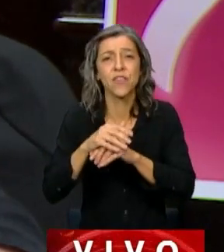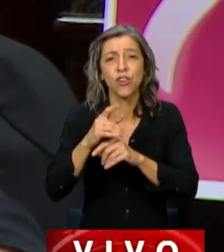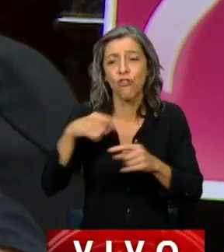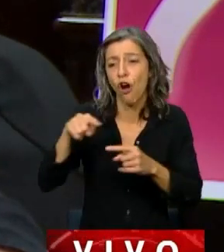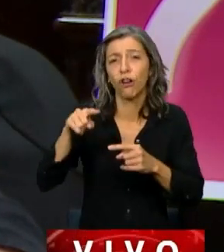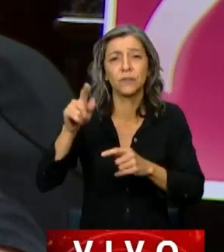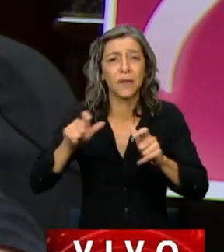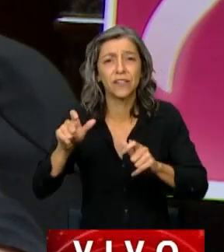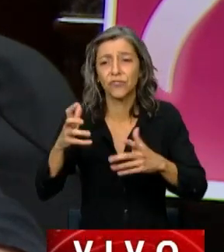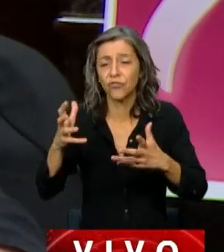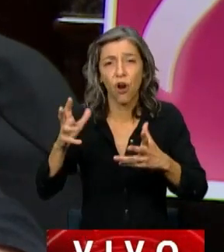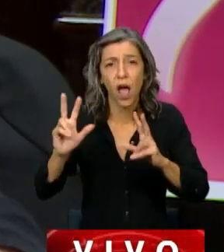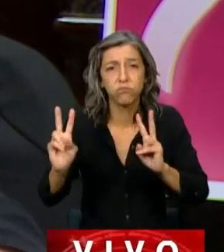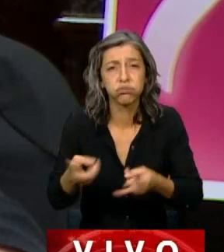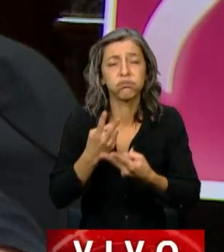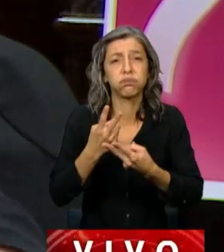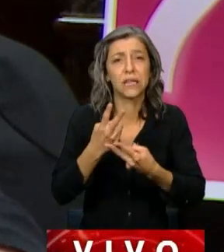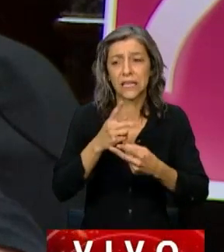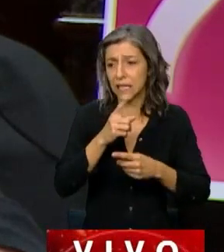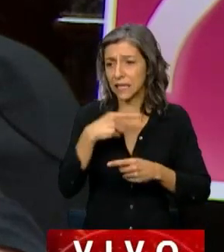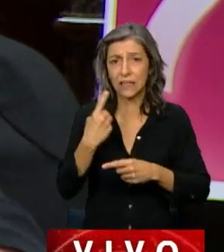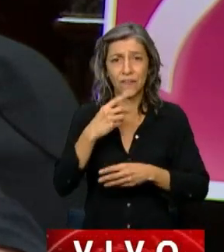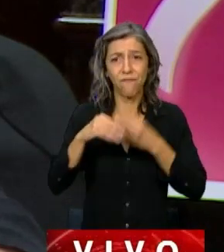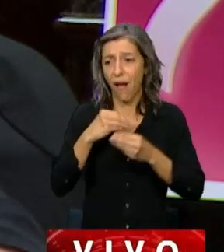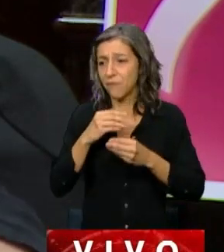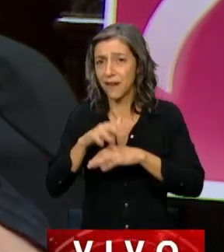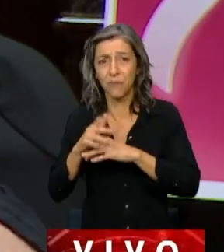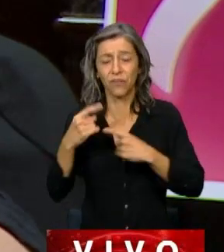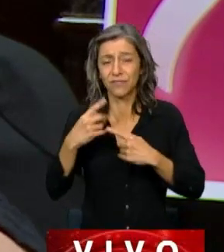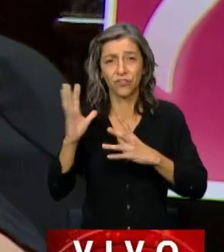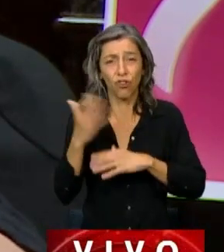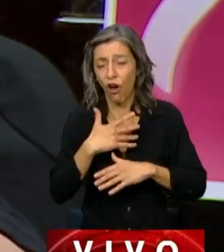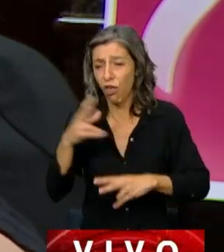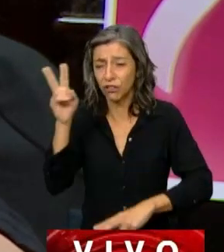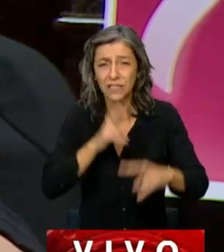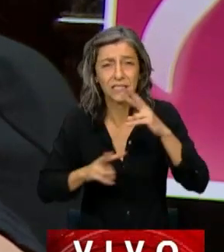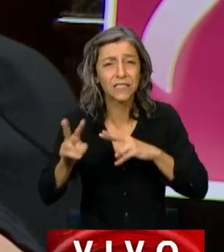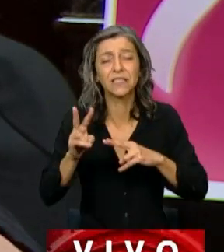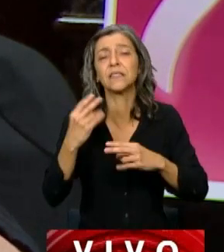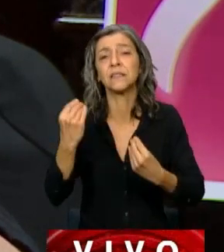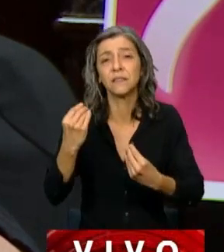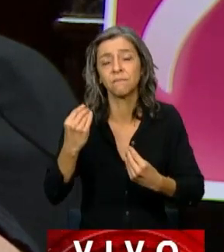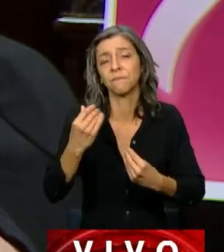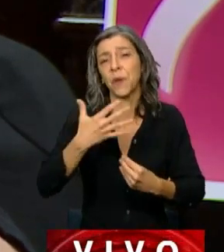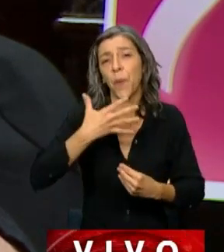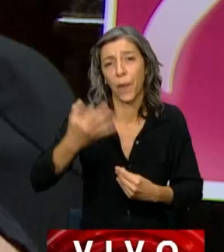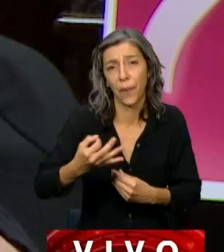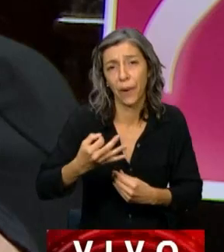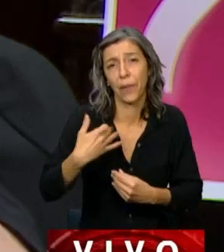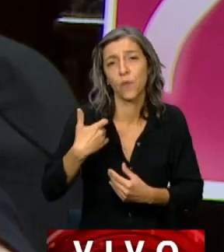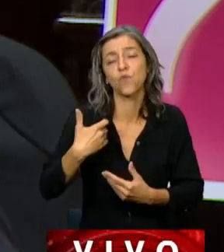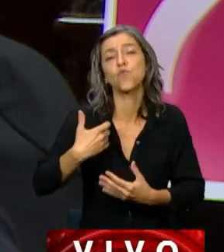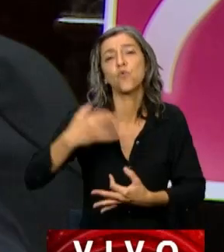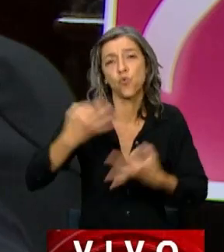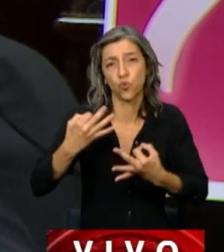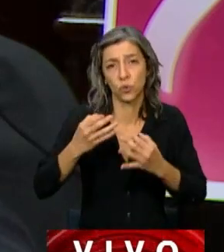buscar justicia, verdad y justicia. Un camino que en este país